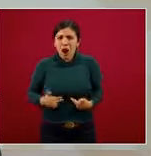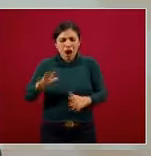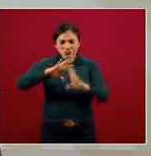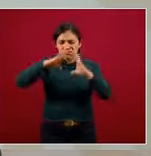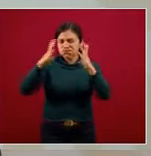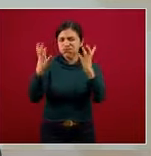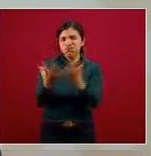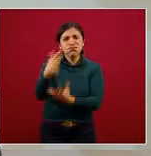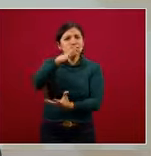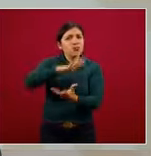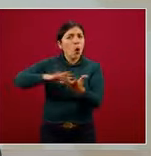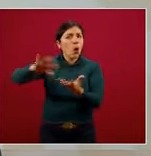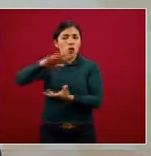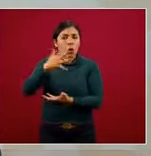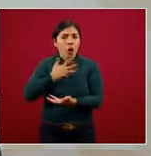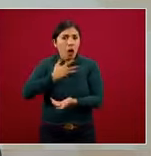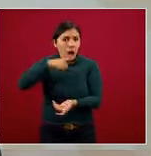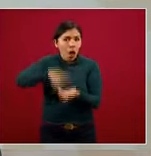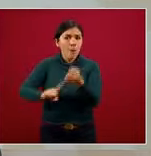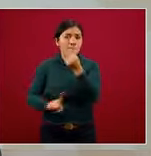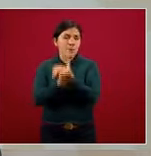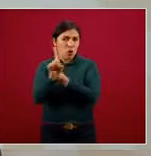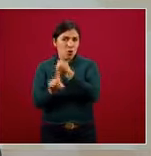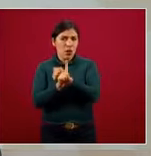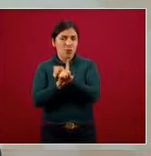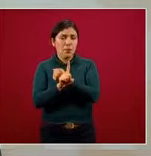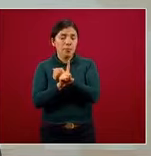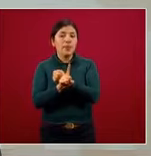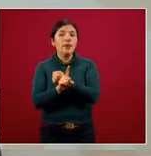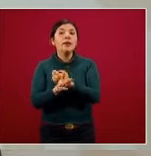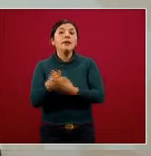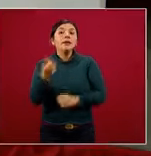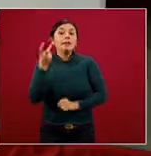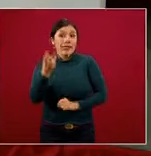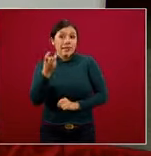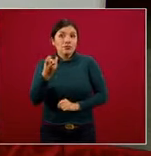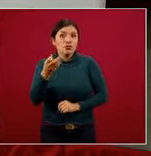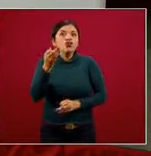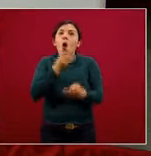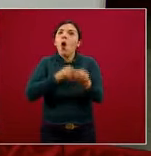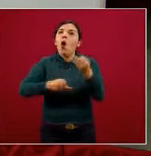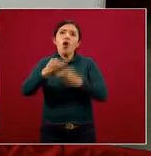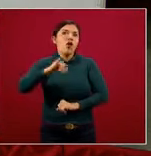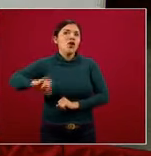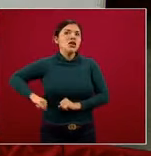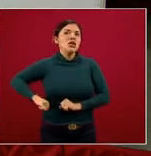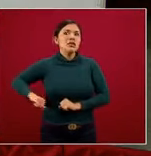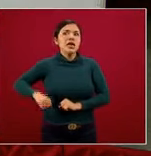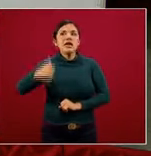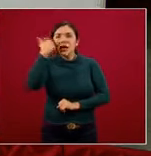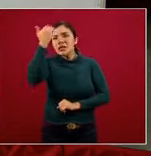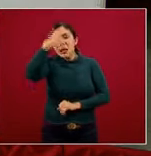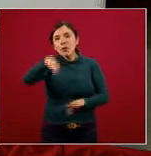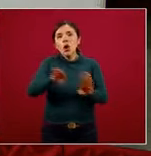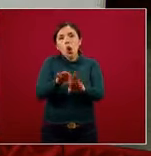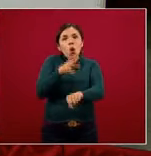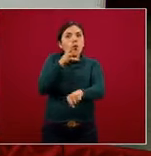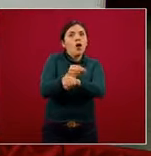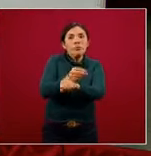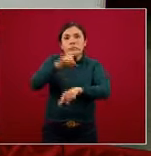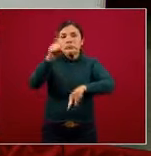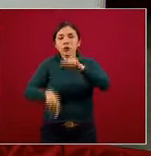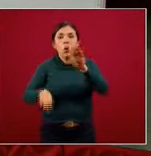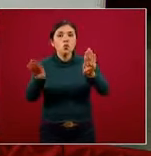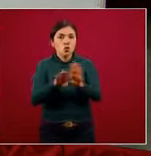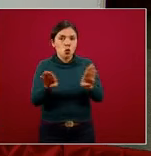humana en su conjunto tiene este problema y por lo tanto es de gran interés resolverlo. En un momento